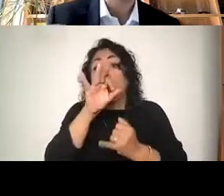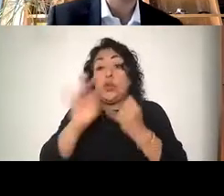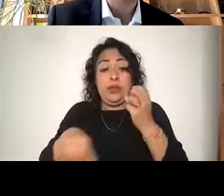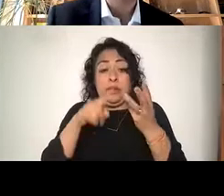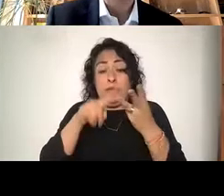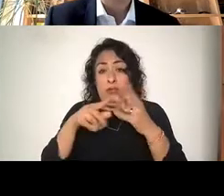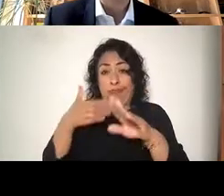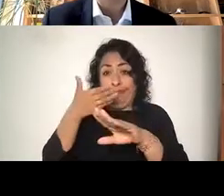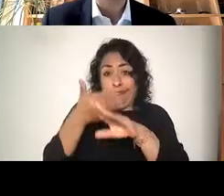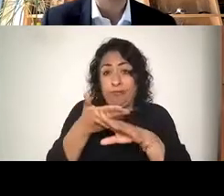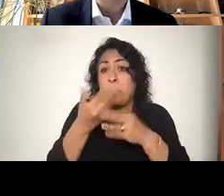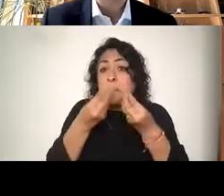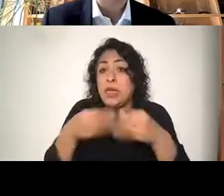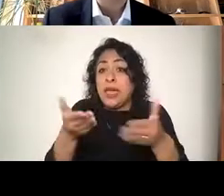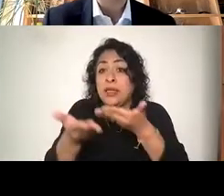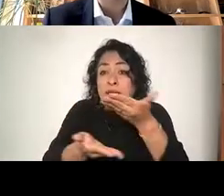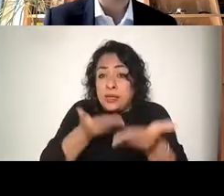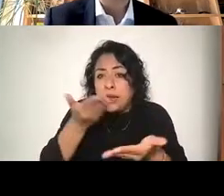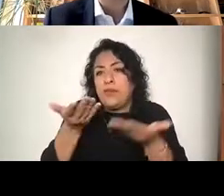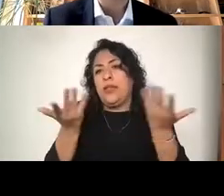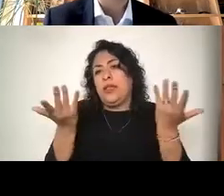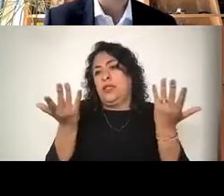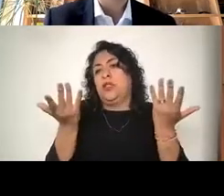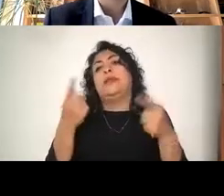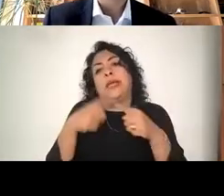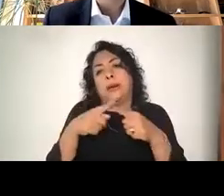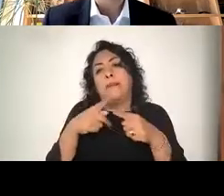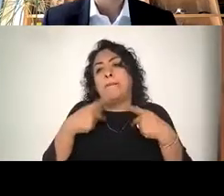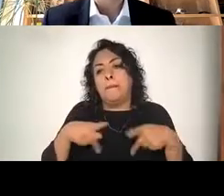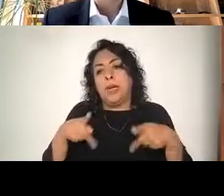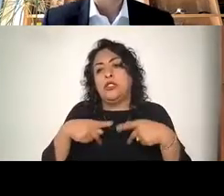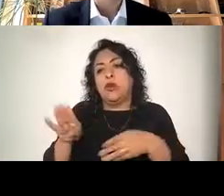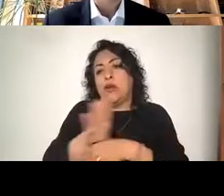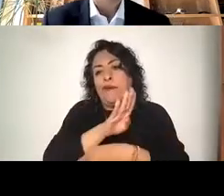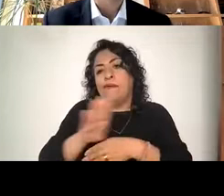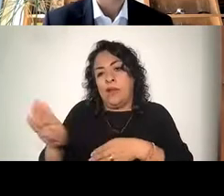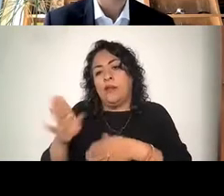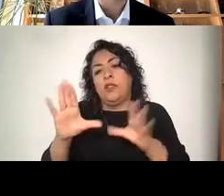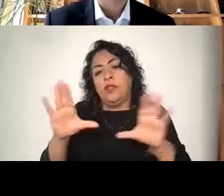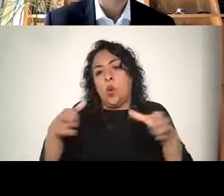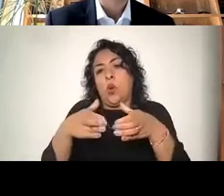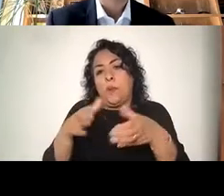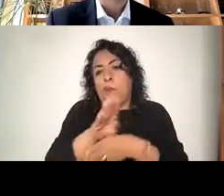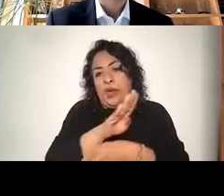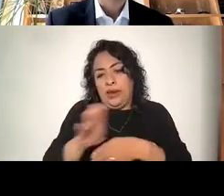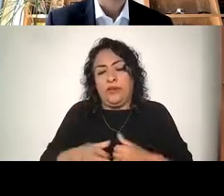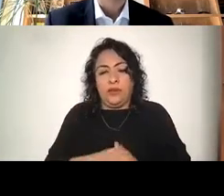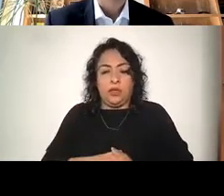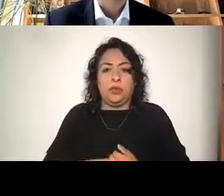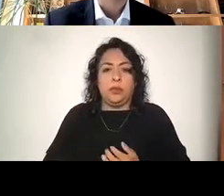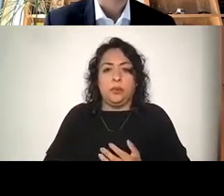servicios, la cobertura, etcétera, es la población beneficiaria. Pasamos, por favor.